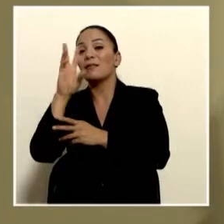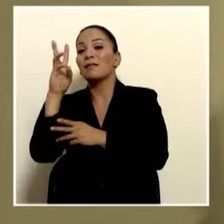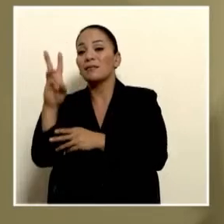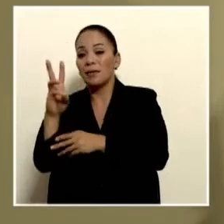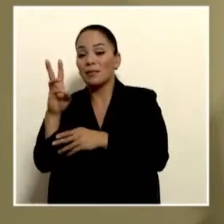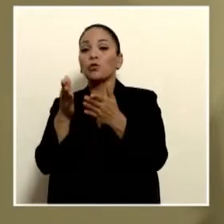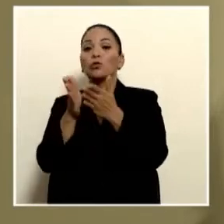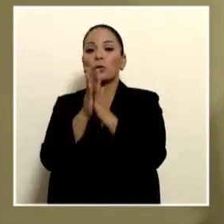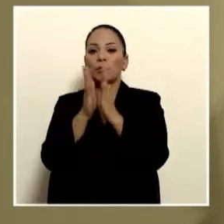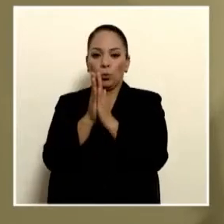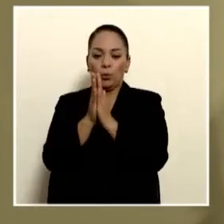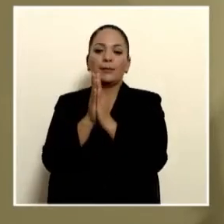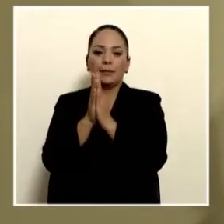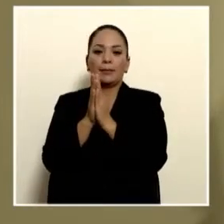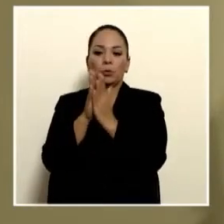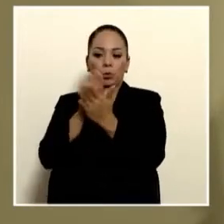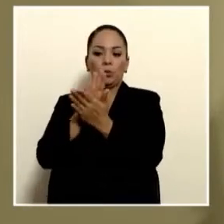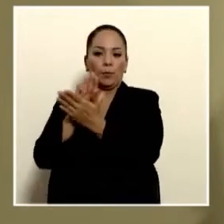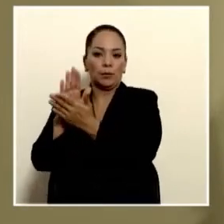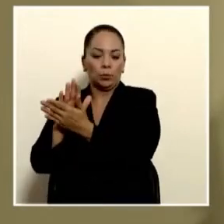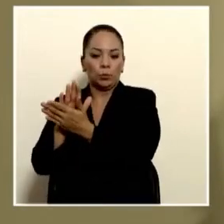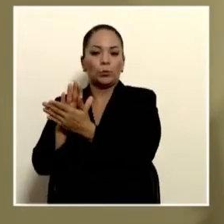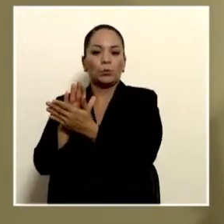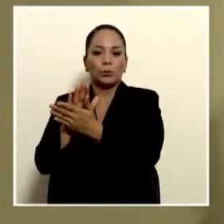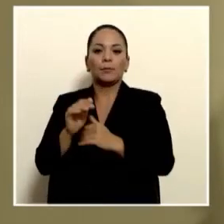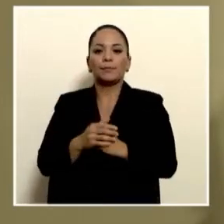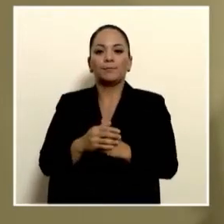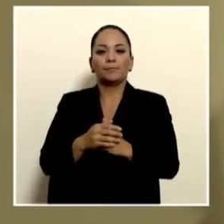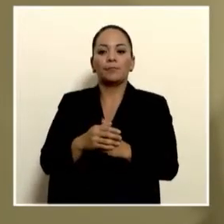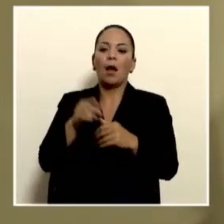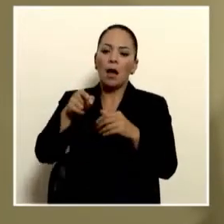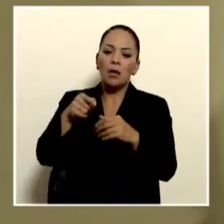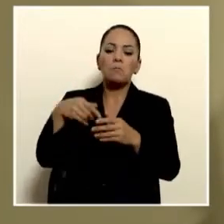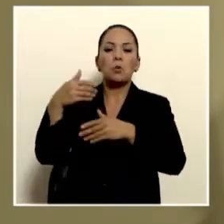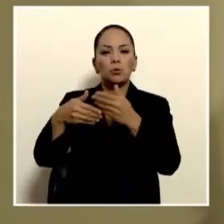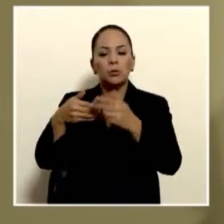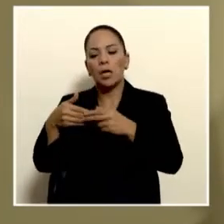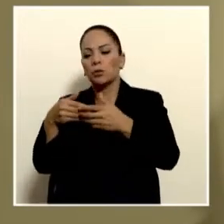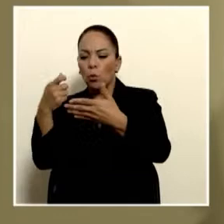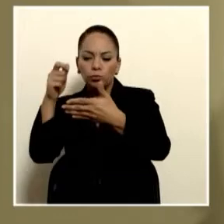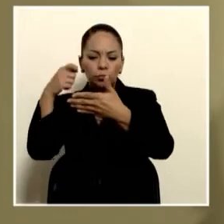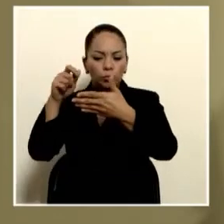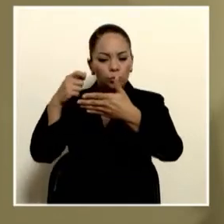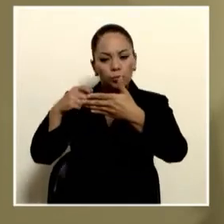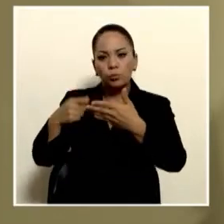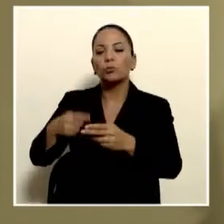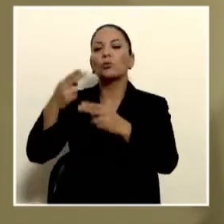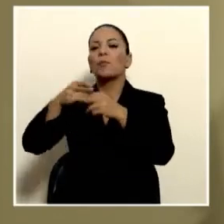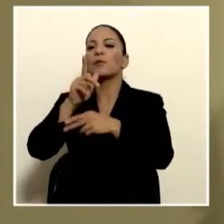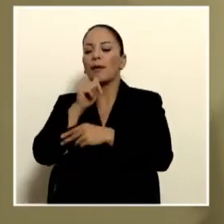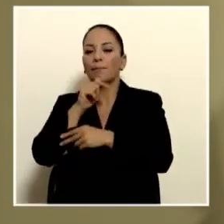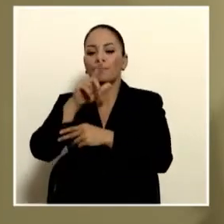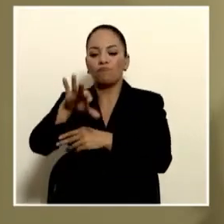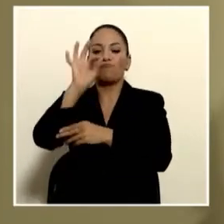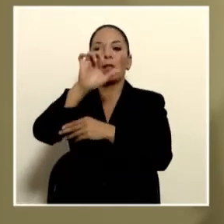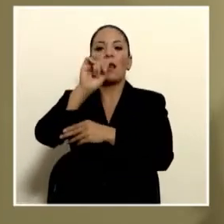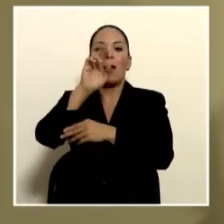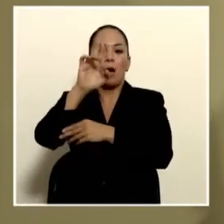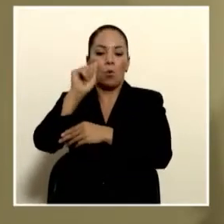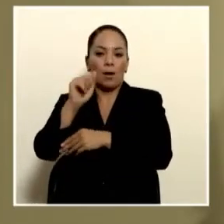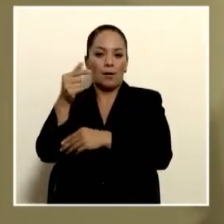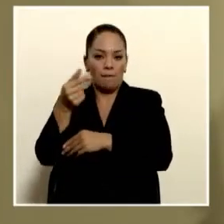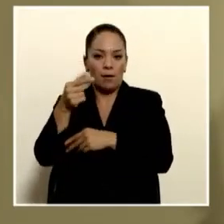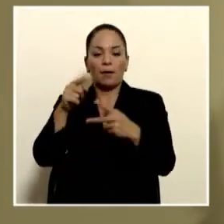336 solicitudes y luego del proceso nombramos a doña Laura Guevara